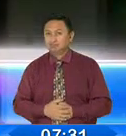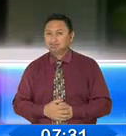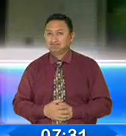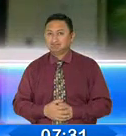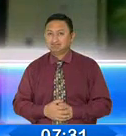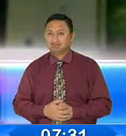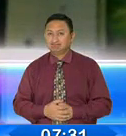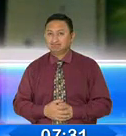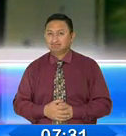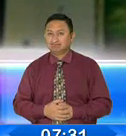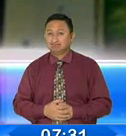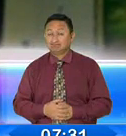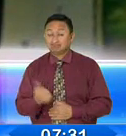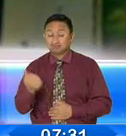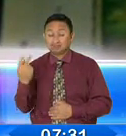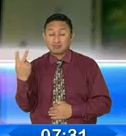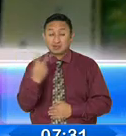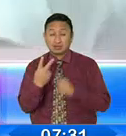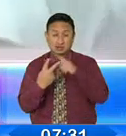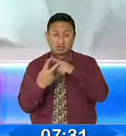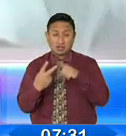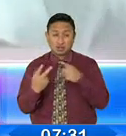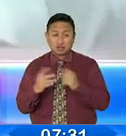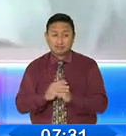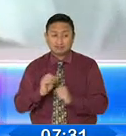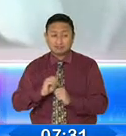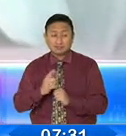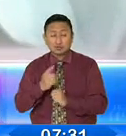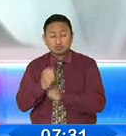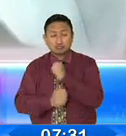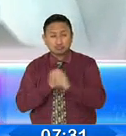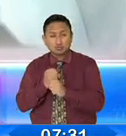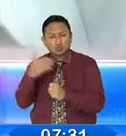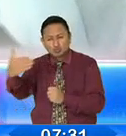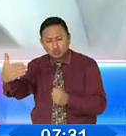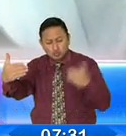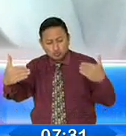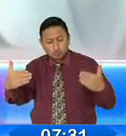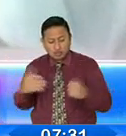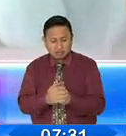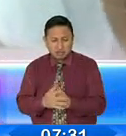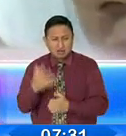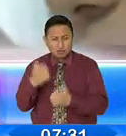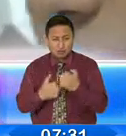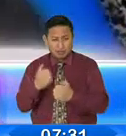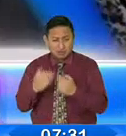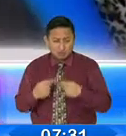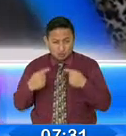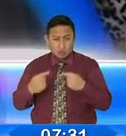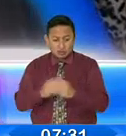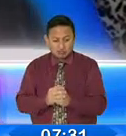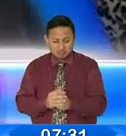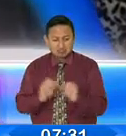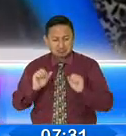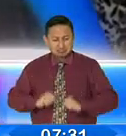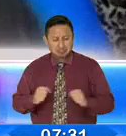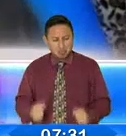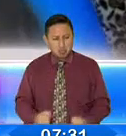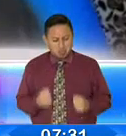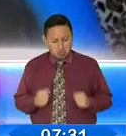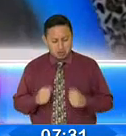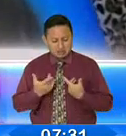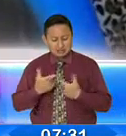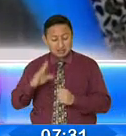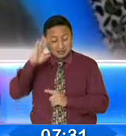A su corta edad y a pesar de todas las dificultades que día a día les ha tocado enfrentar, estas pequeñas están llenas de sueños